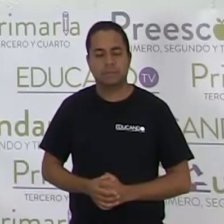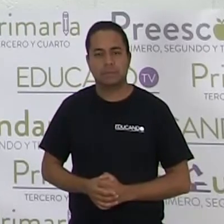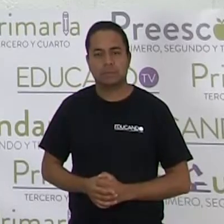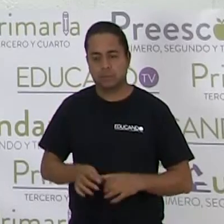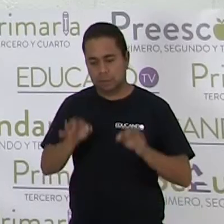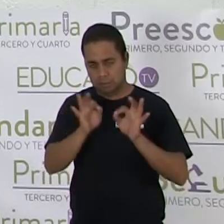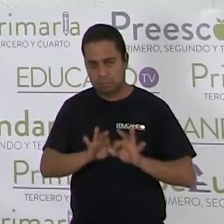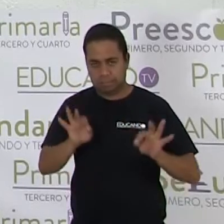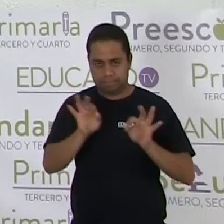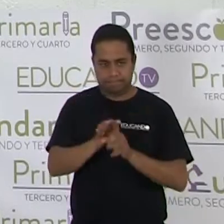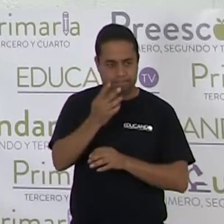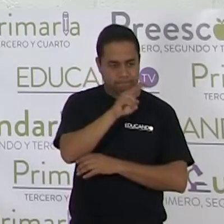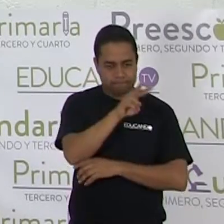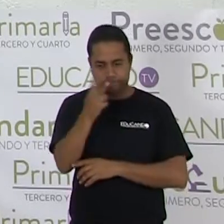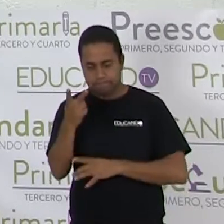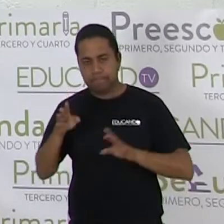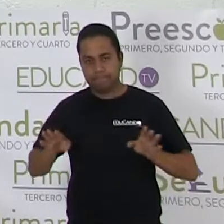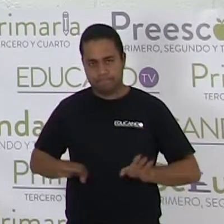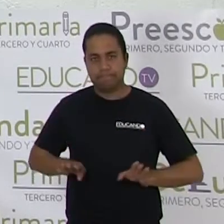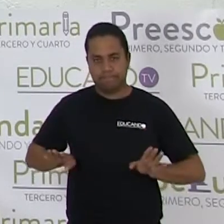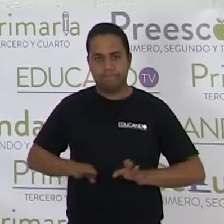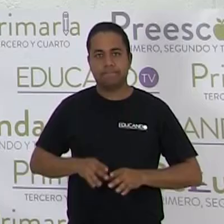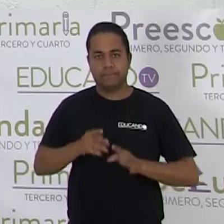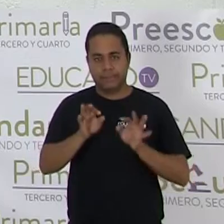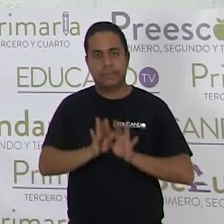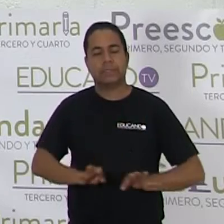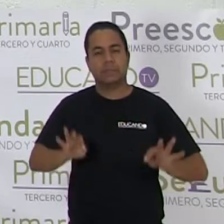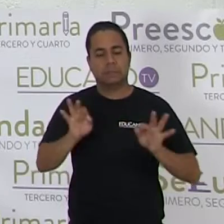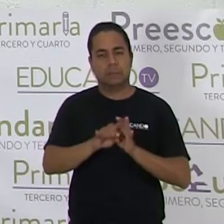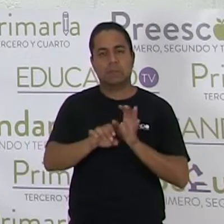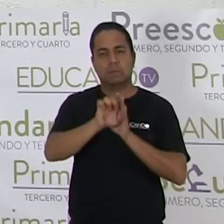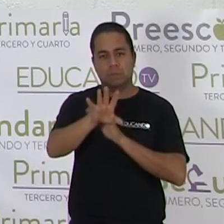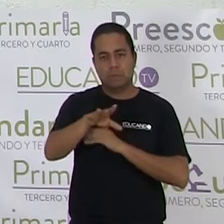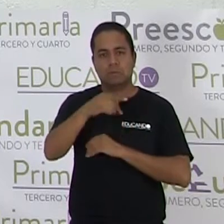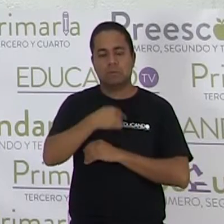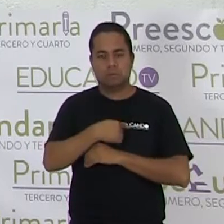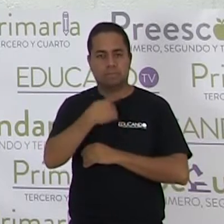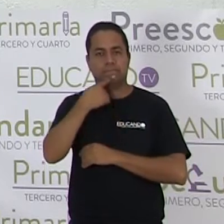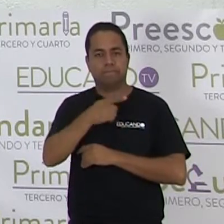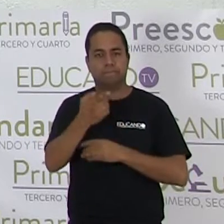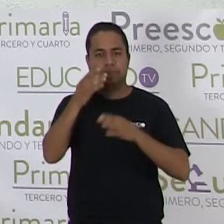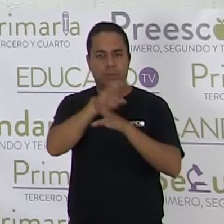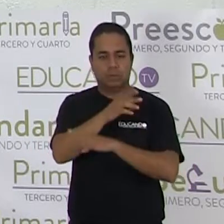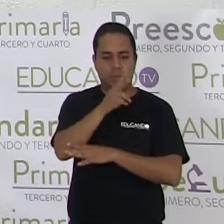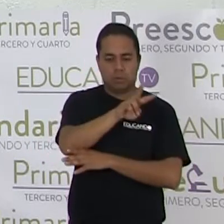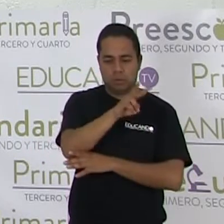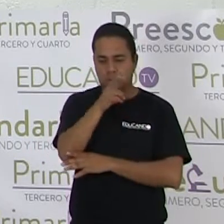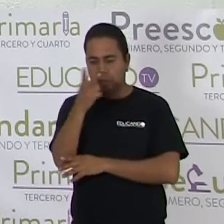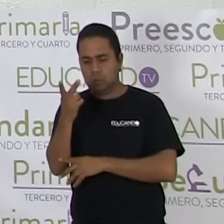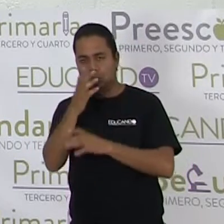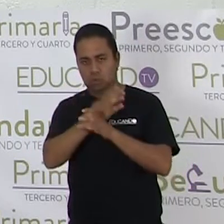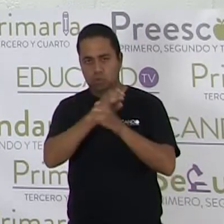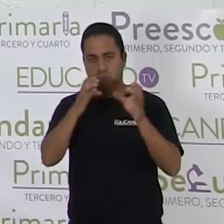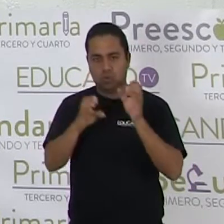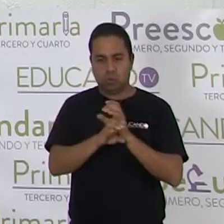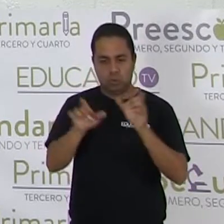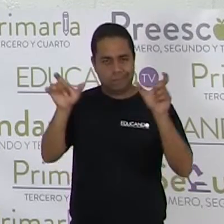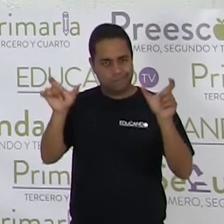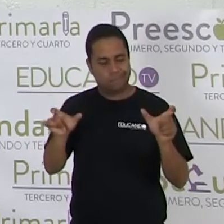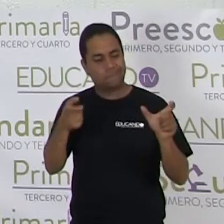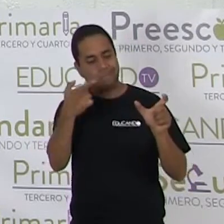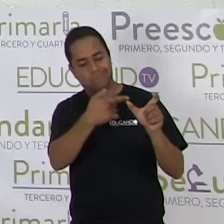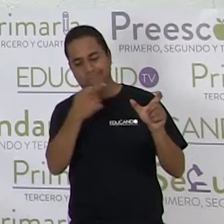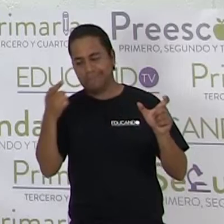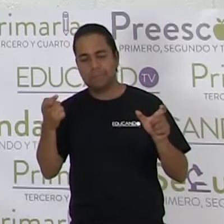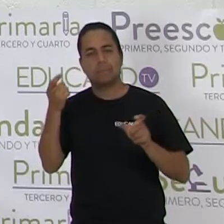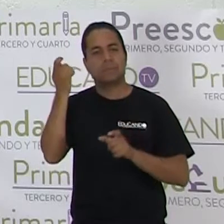Importantes estas dos partes, porque cuando hablamos de estos dos recursos,